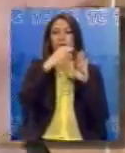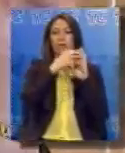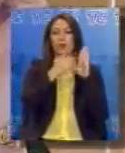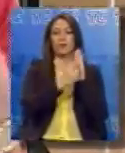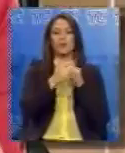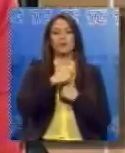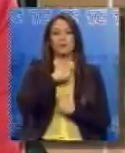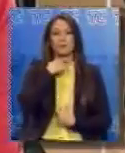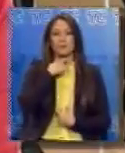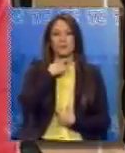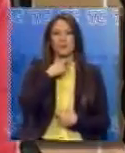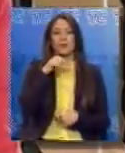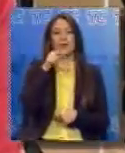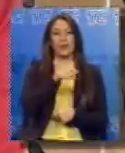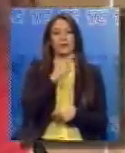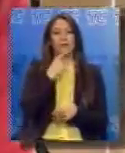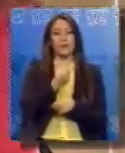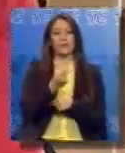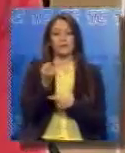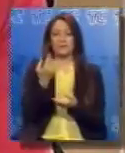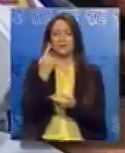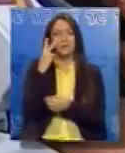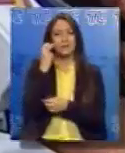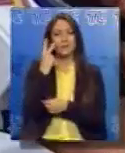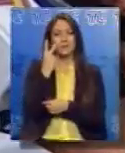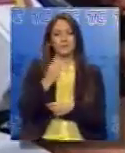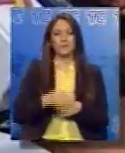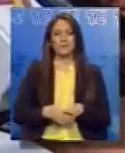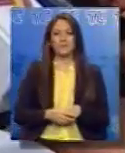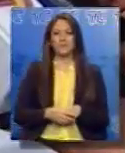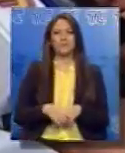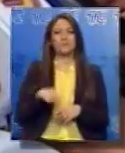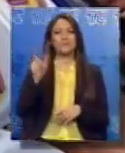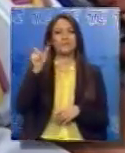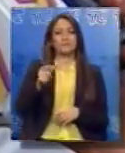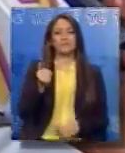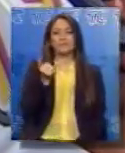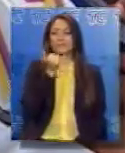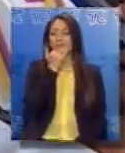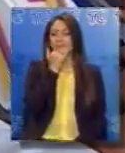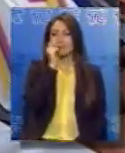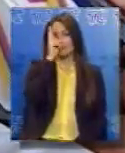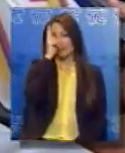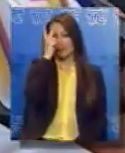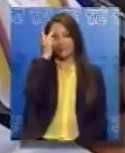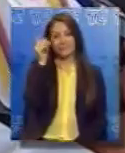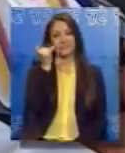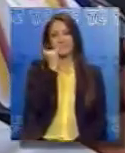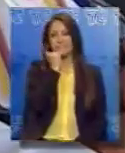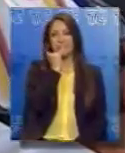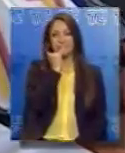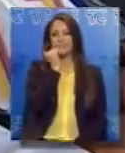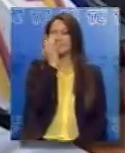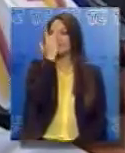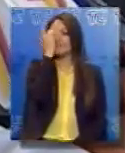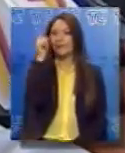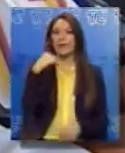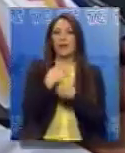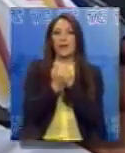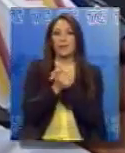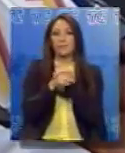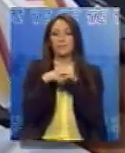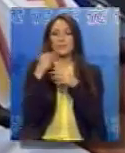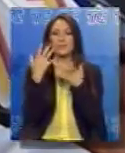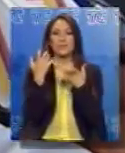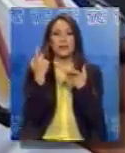Civil. Ahí condenó esta movilización. Escuchemos. Él está totalmente equivocado y está totalmente... la ambición por el pueblo